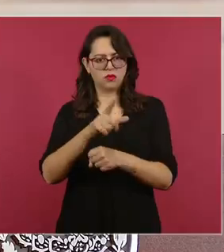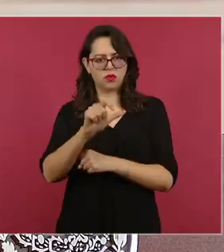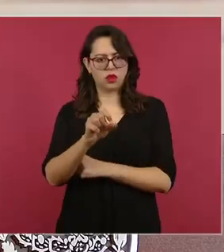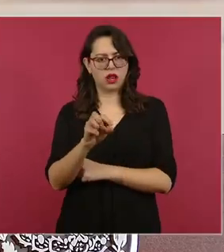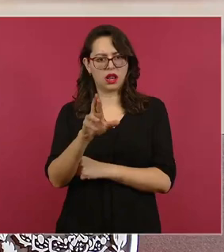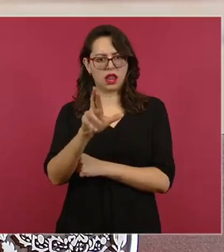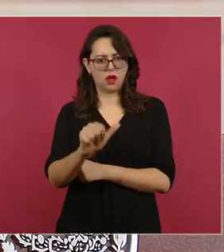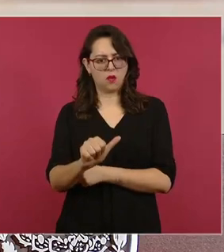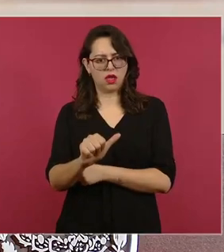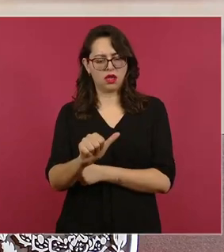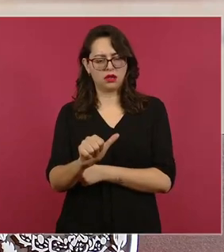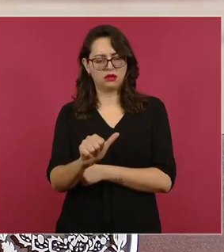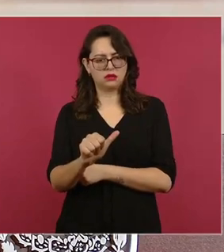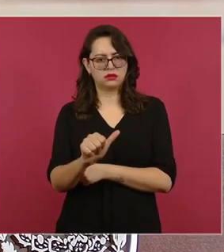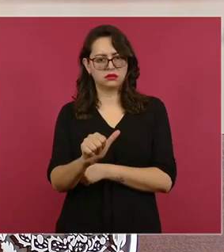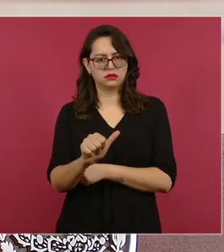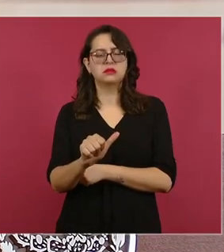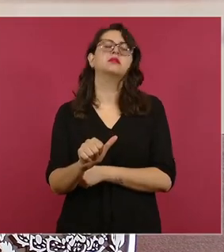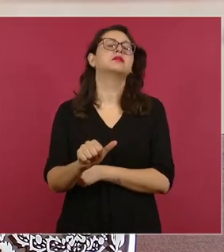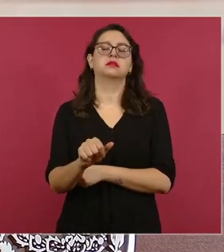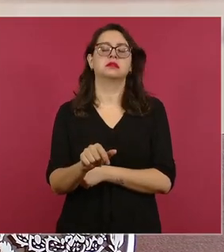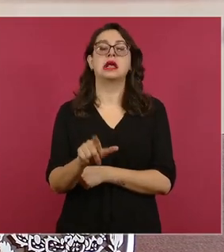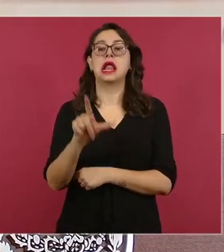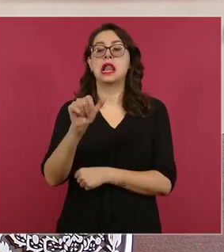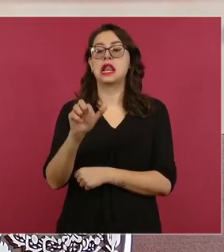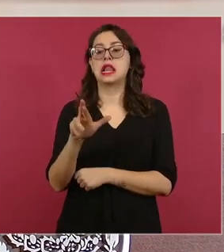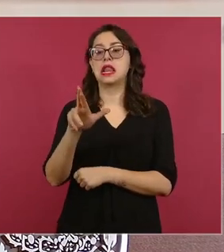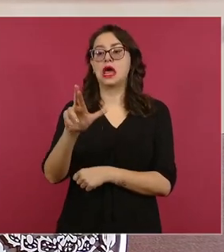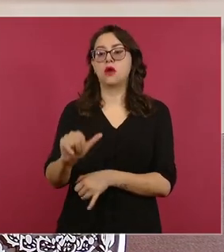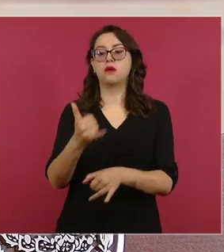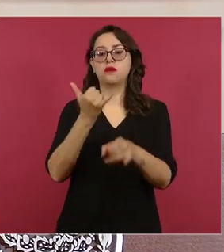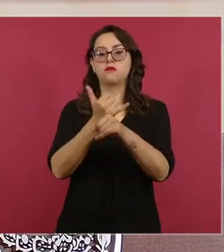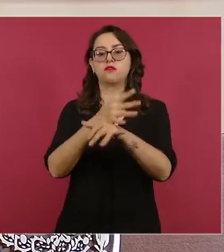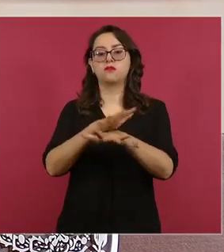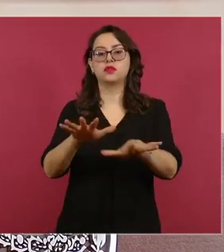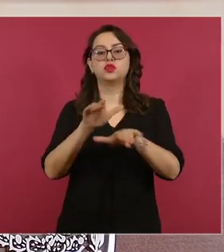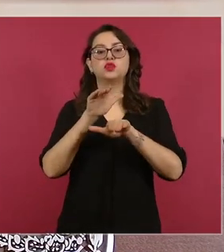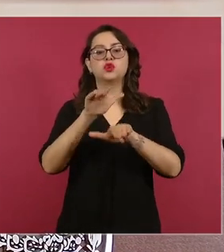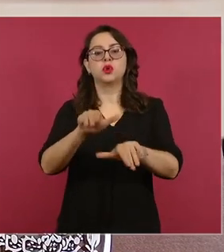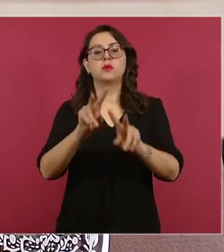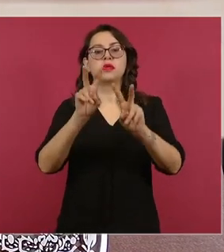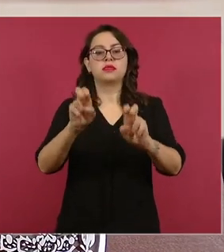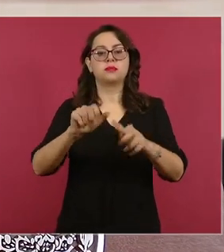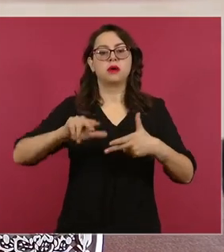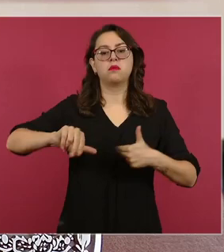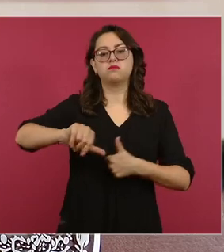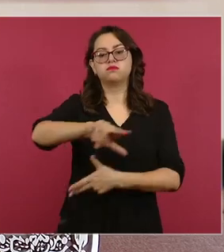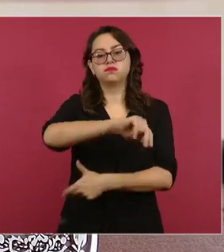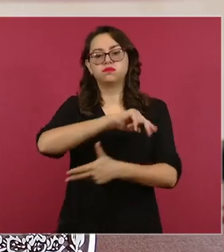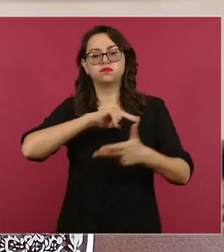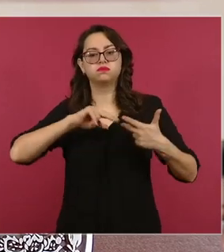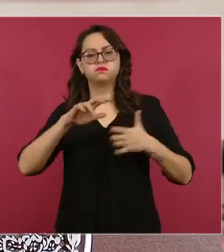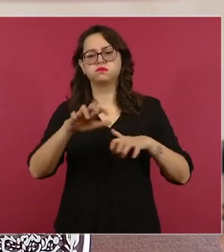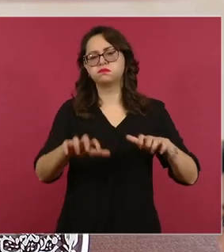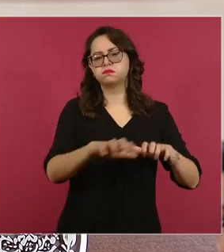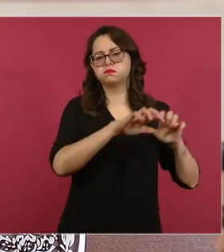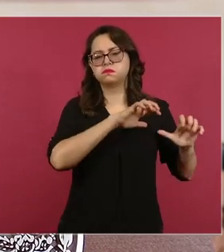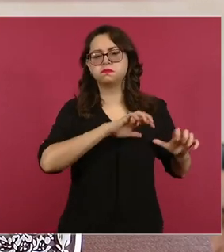que va a informar sobre la tormenta tropical que afectó en las costas